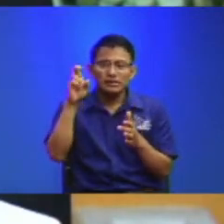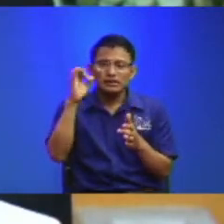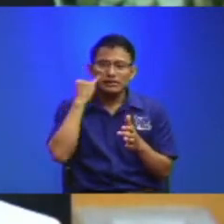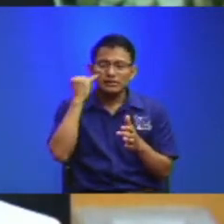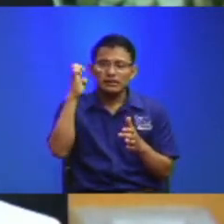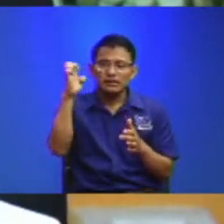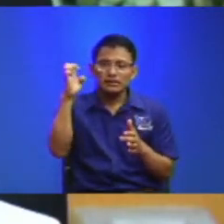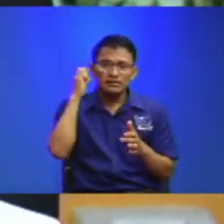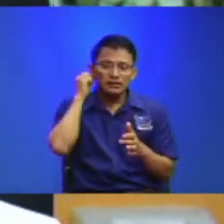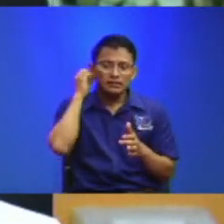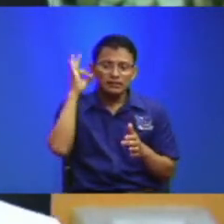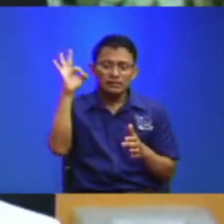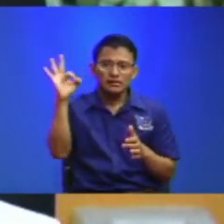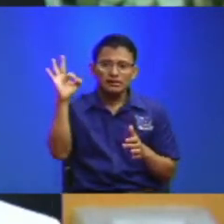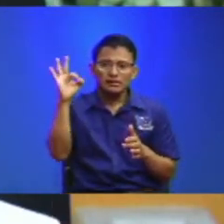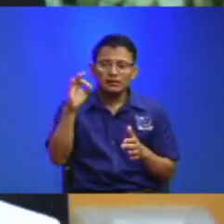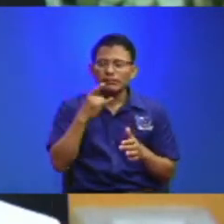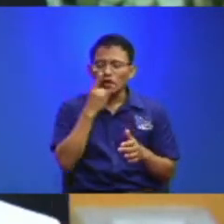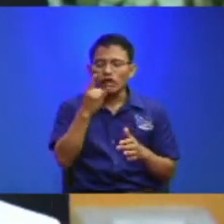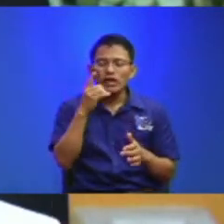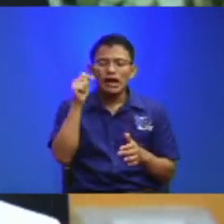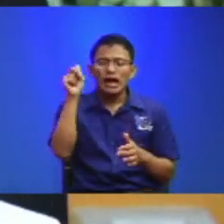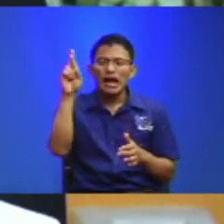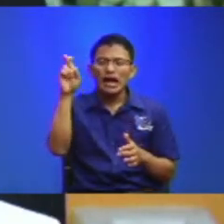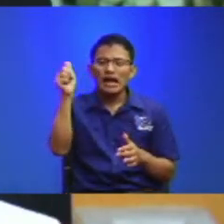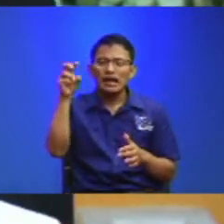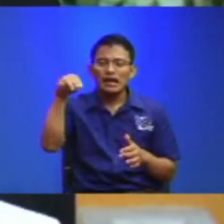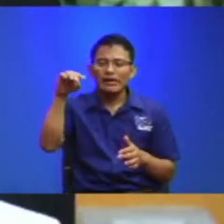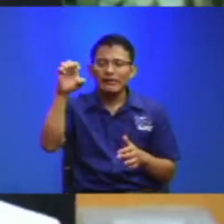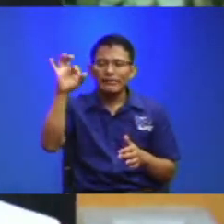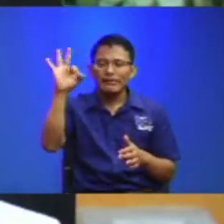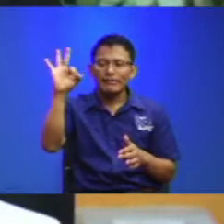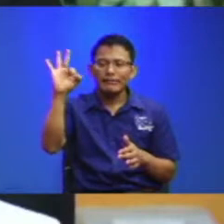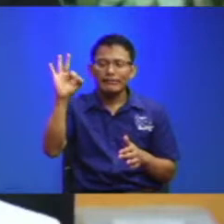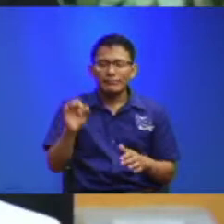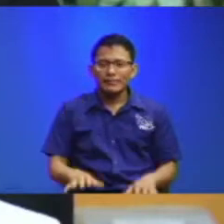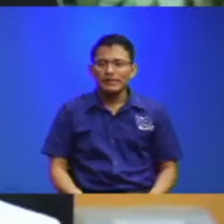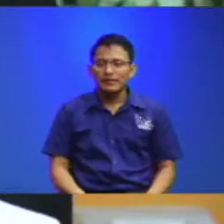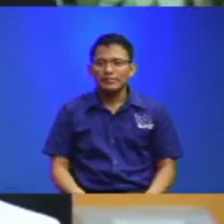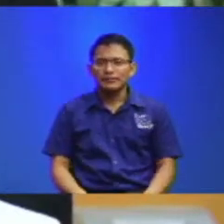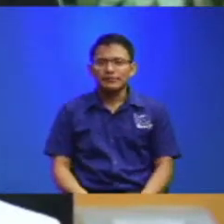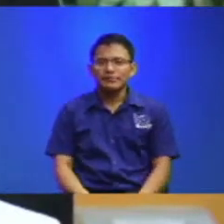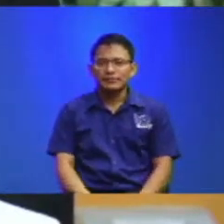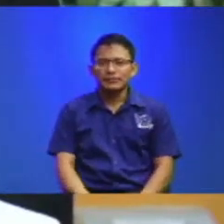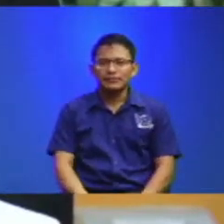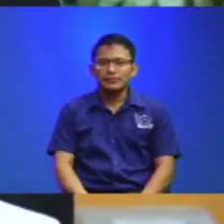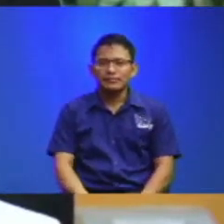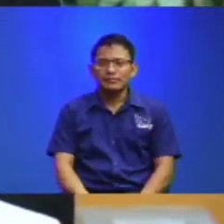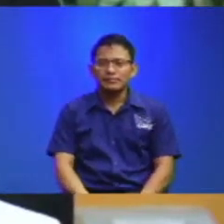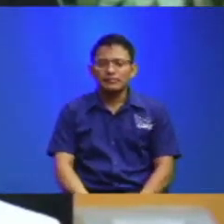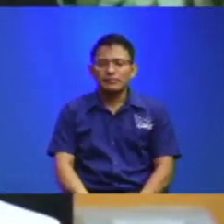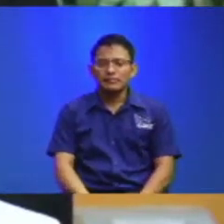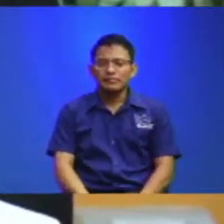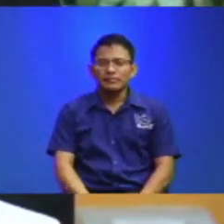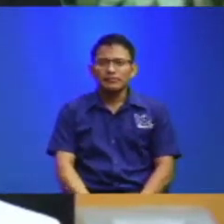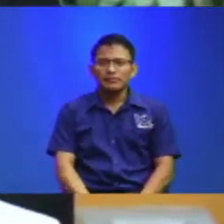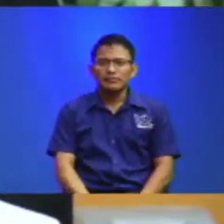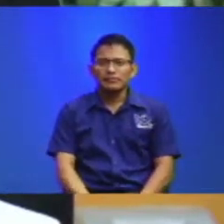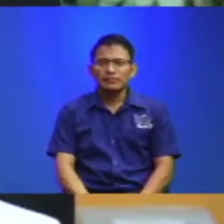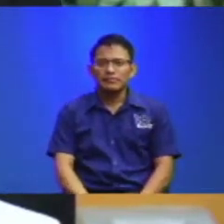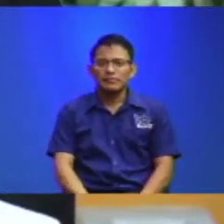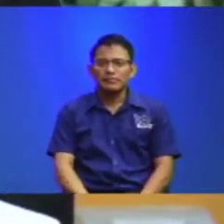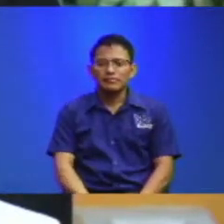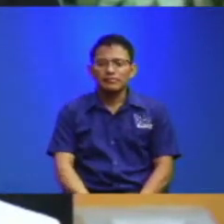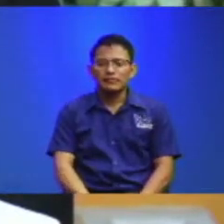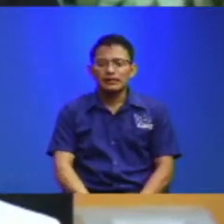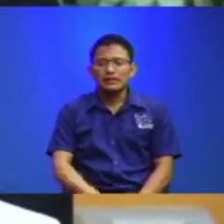69 es un salmo que podría llamarse mesiánico. ¿Por qué razón? Porque en el